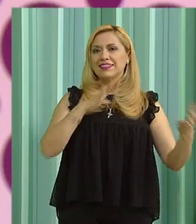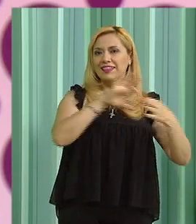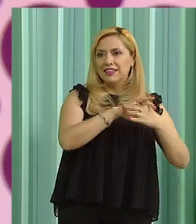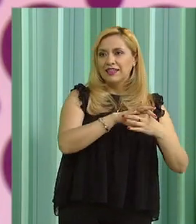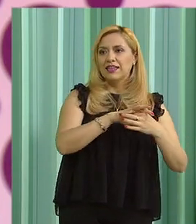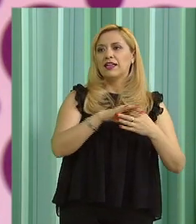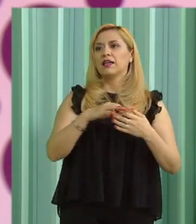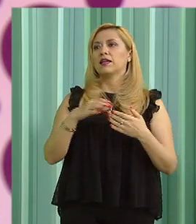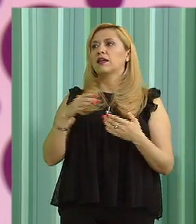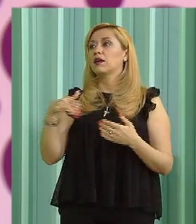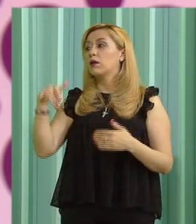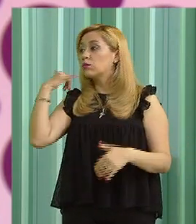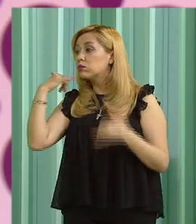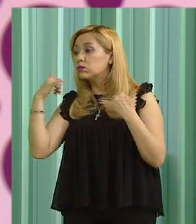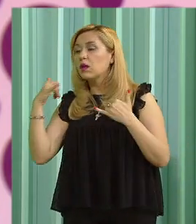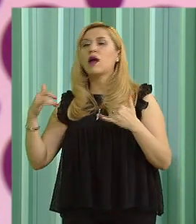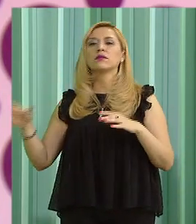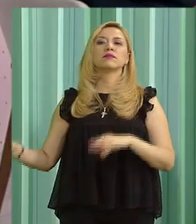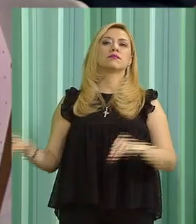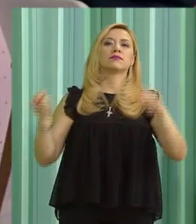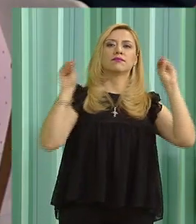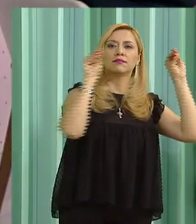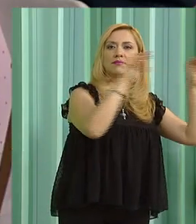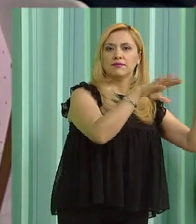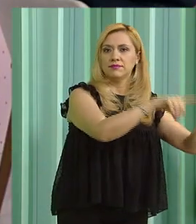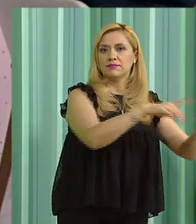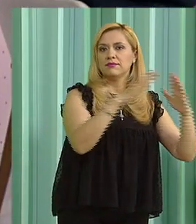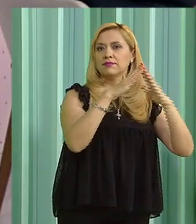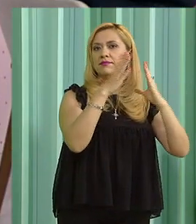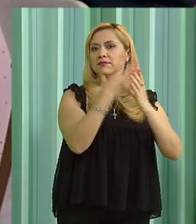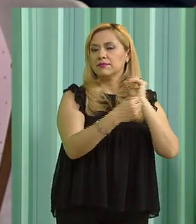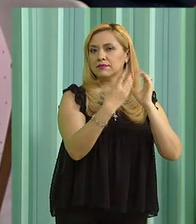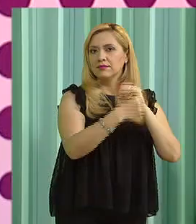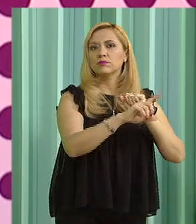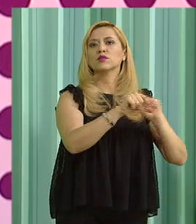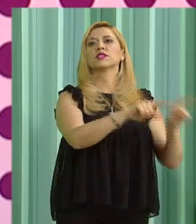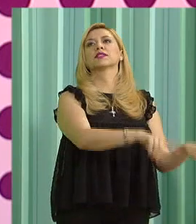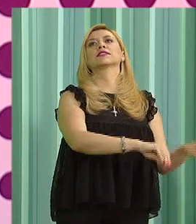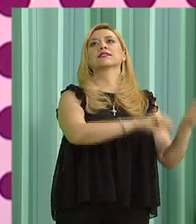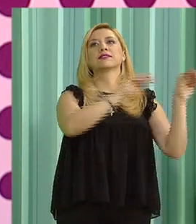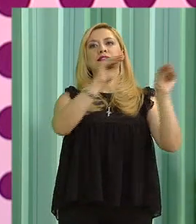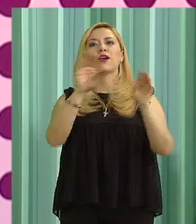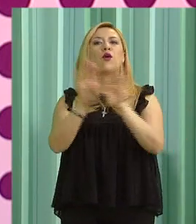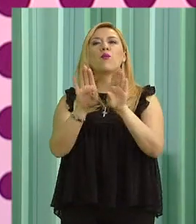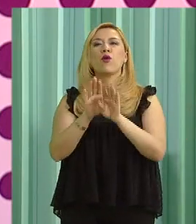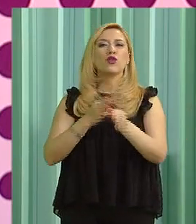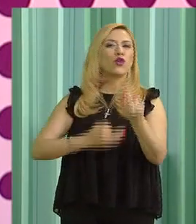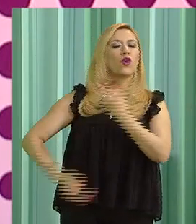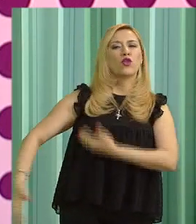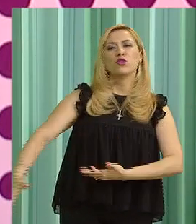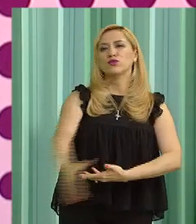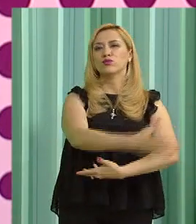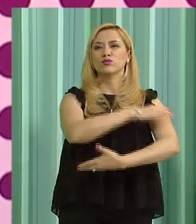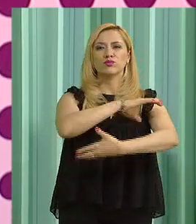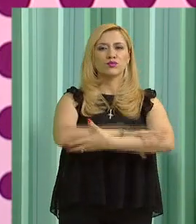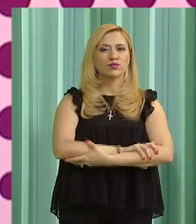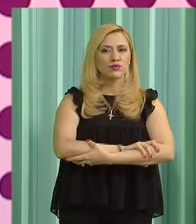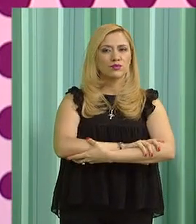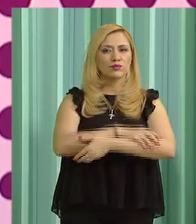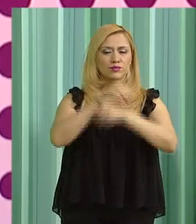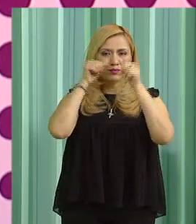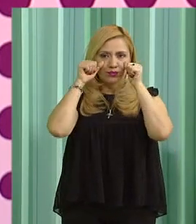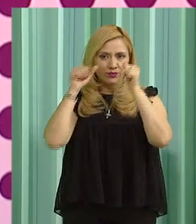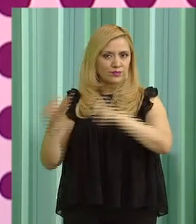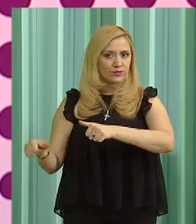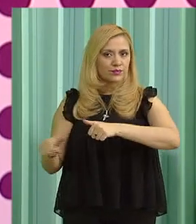gran cantidad de esas personas, son referidas a Programa Casa Refugiados y ellos les brindan la atención directa. Sin embargo,